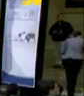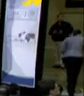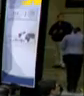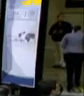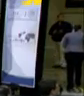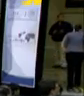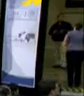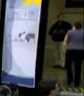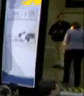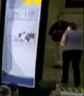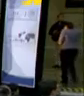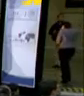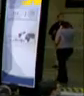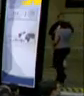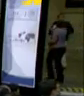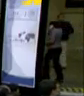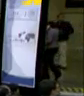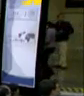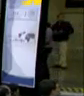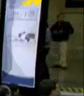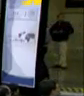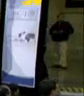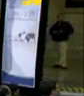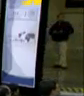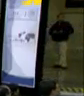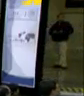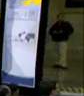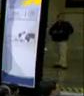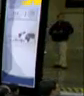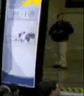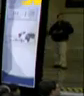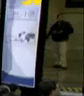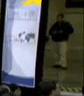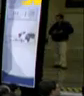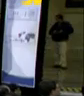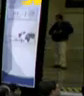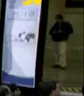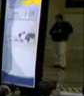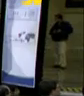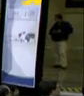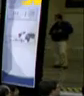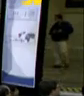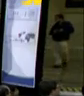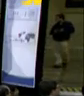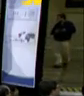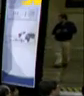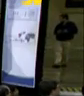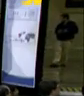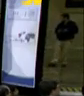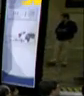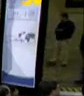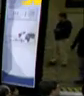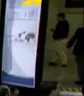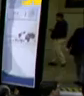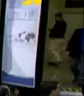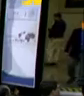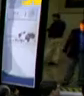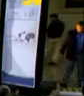Greetings, Excellencies, distinguished ladies and gentlemen. I'm terribly sorry for not being able to make it and be present